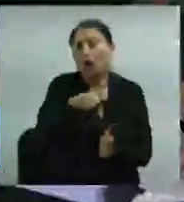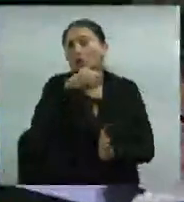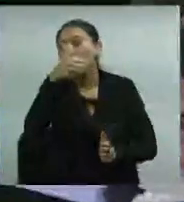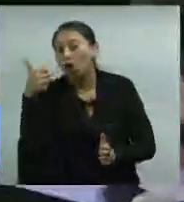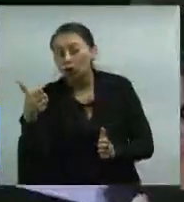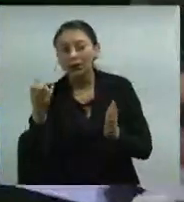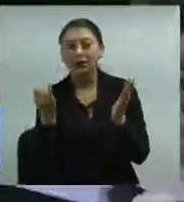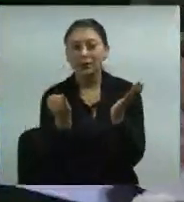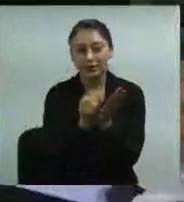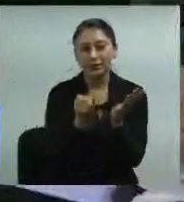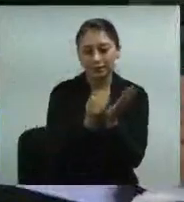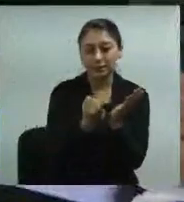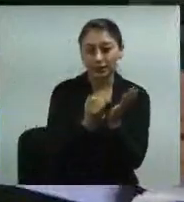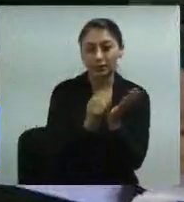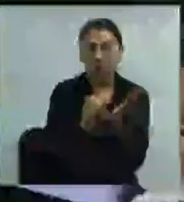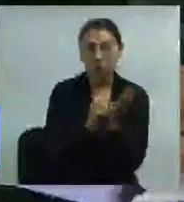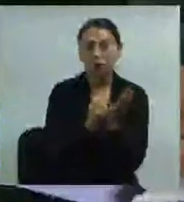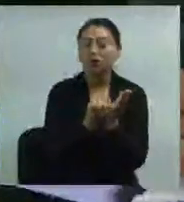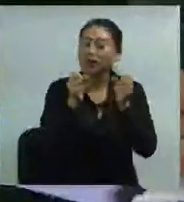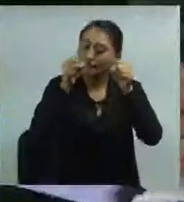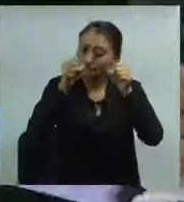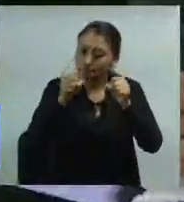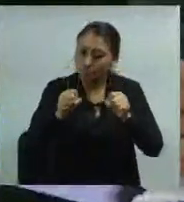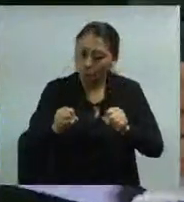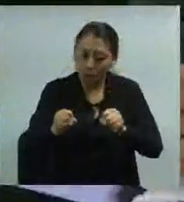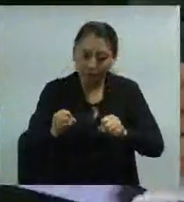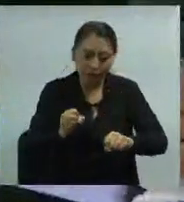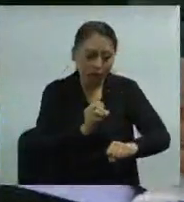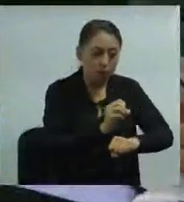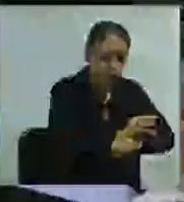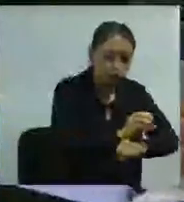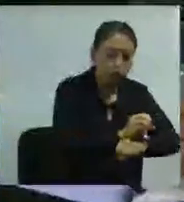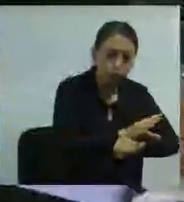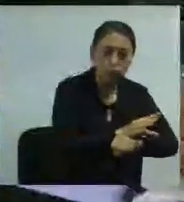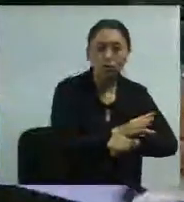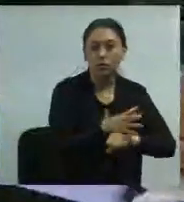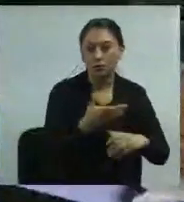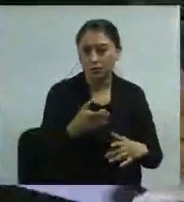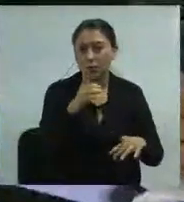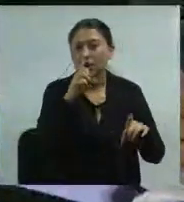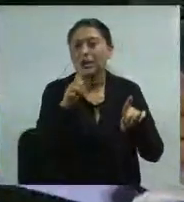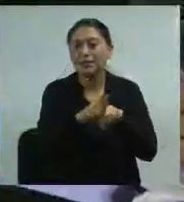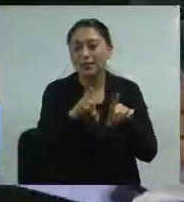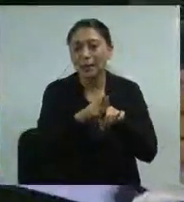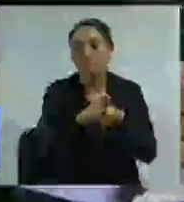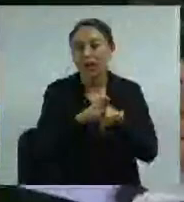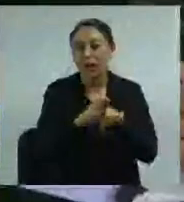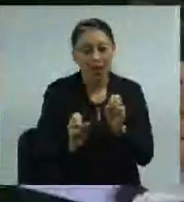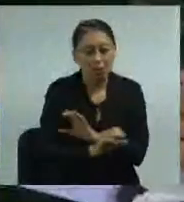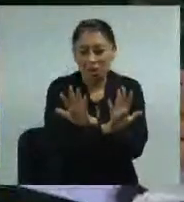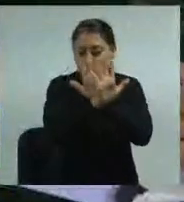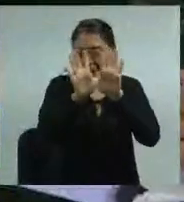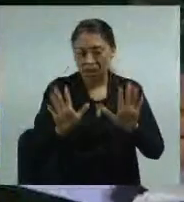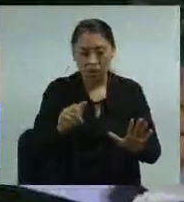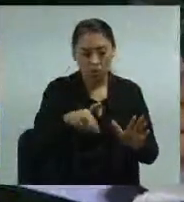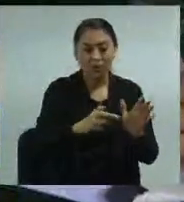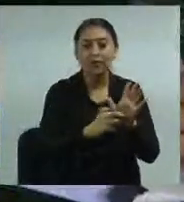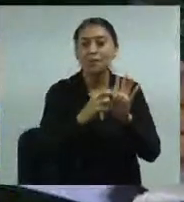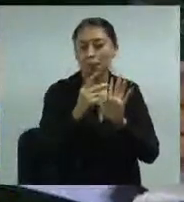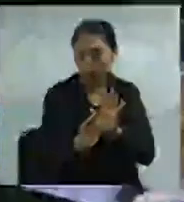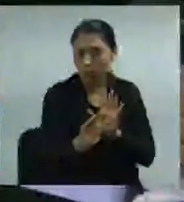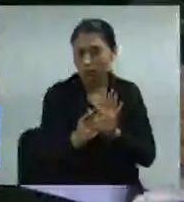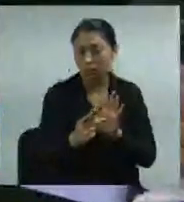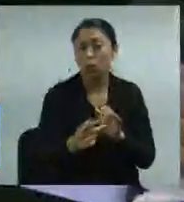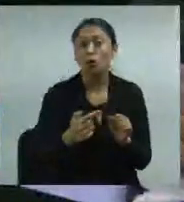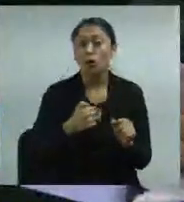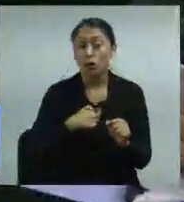de instituciones que le pueden dar más legitimidad y más credibilidad a este proyecto. Por eso es que